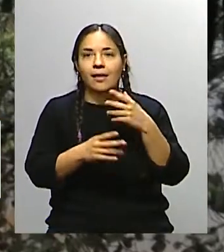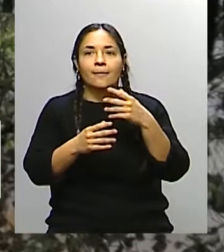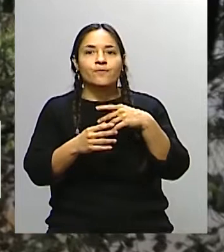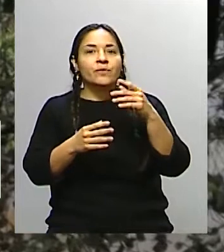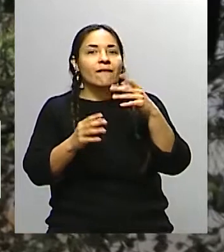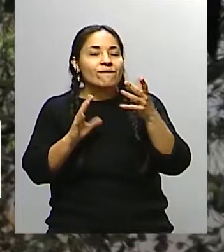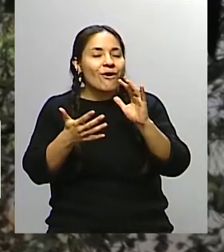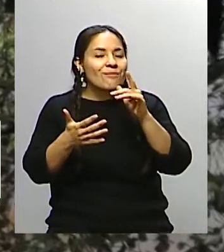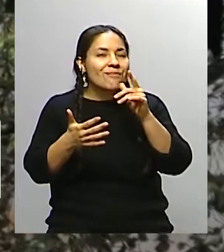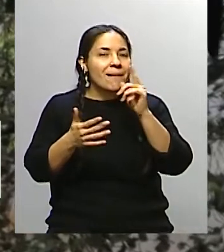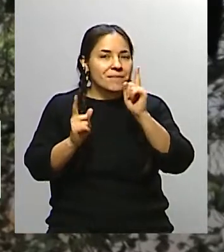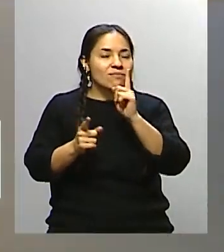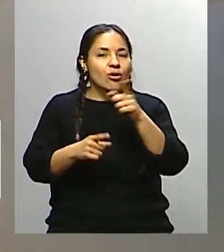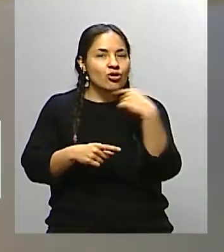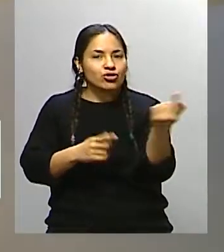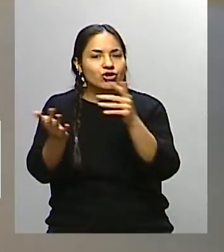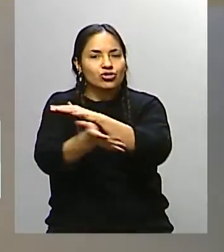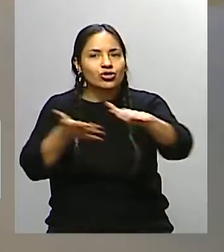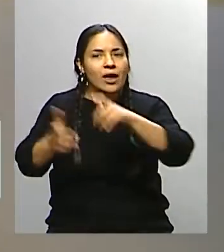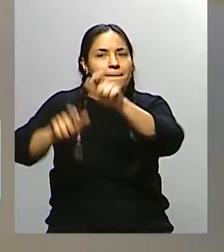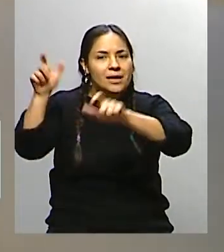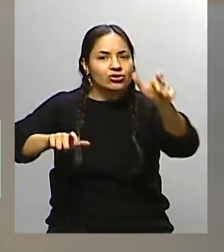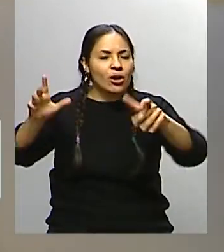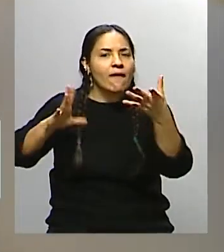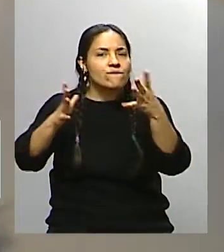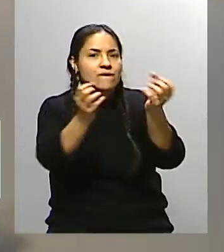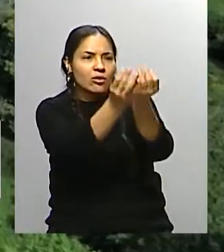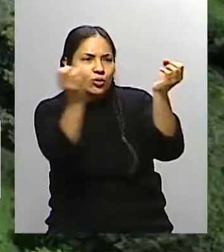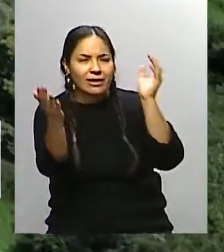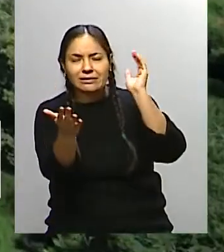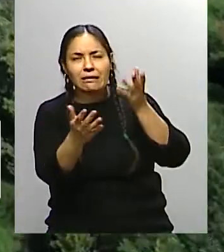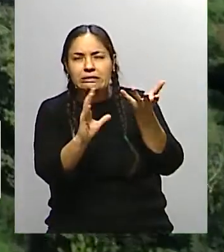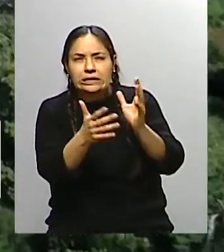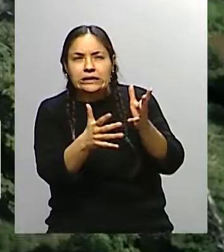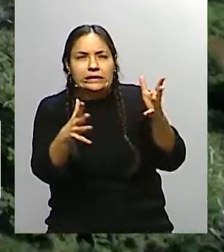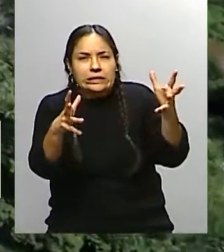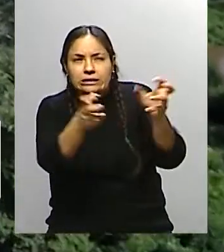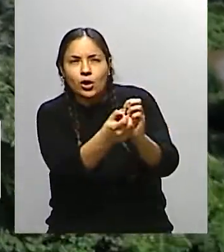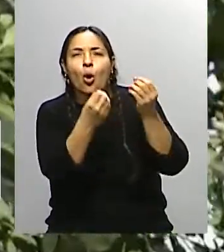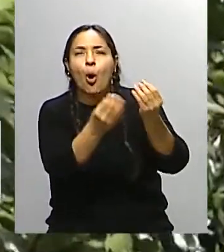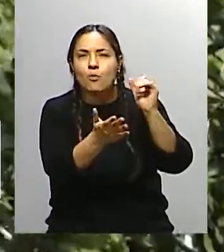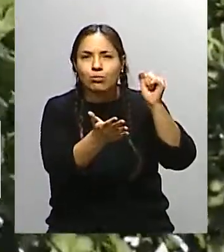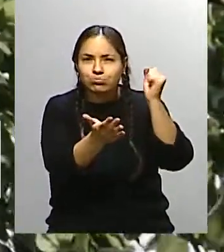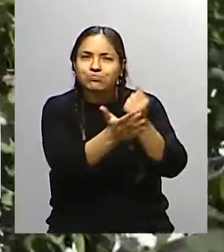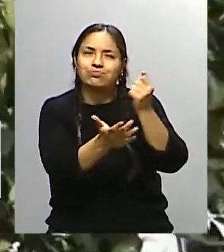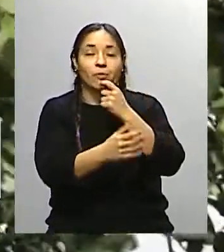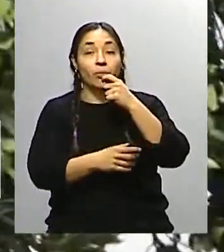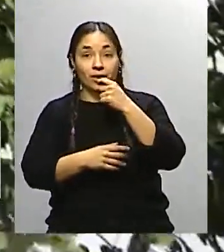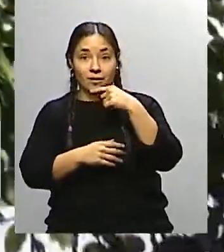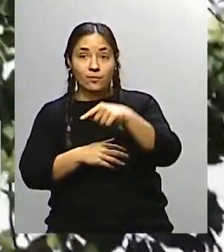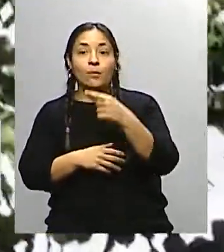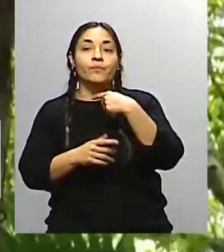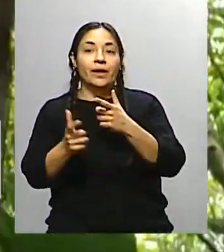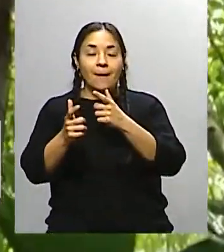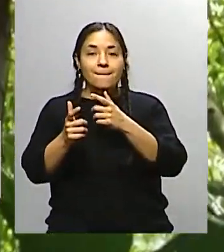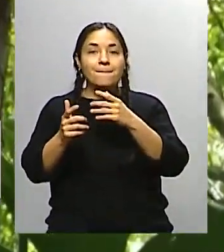huella que estamos dejando como humanos. Ya lo vemos, digamos, en algunos países las legislaciones en dejar de usar plásticos de un solo uso,